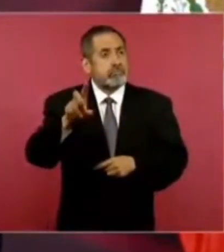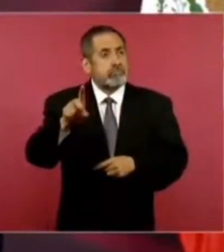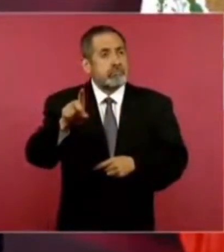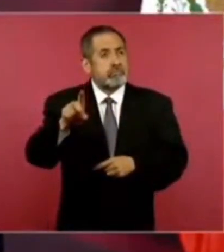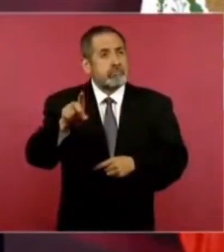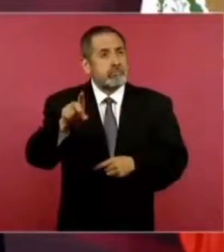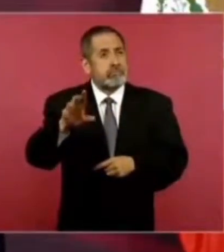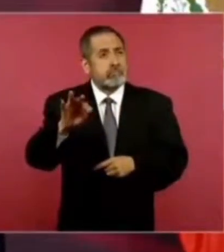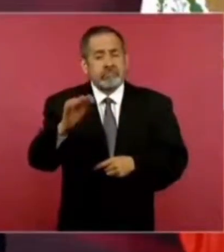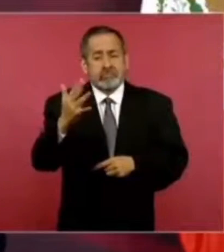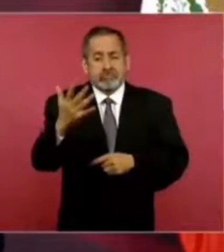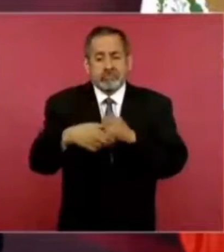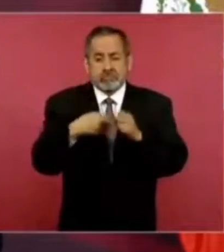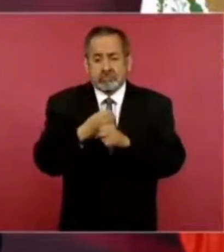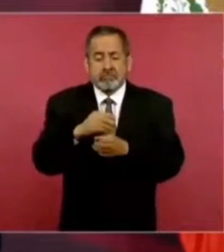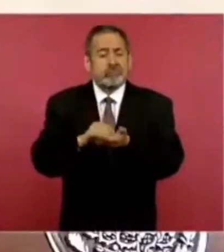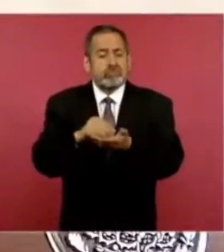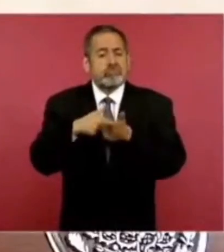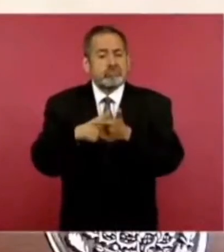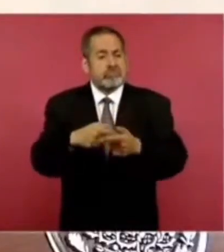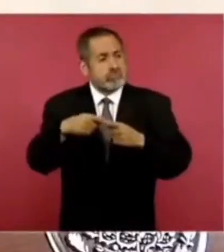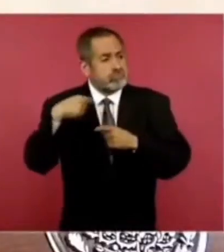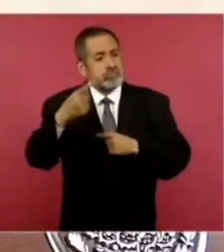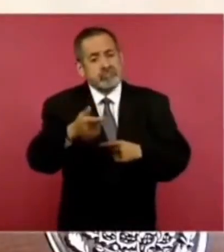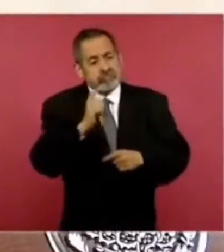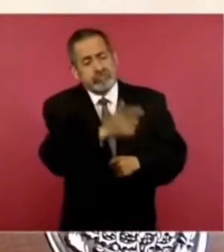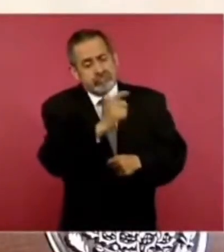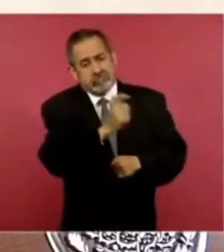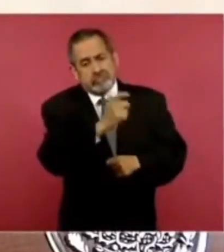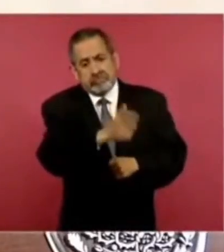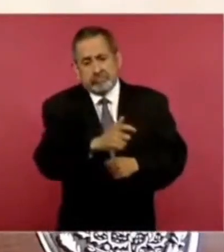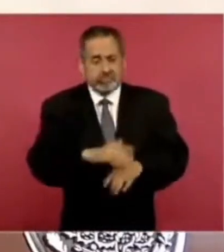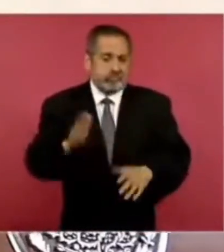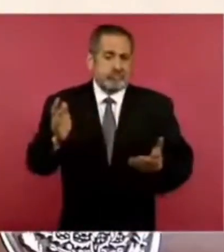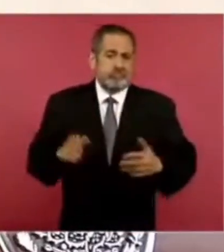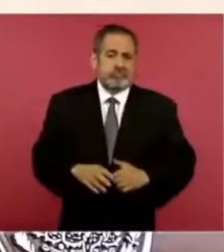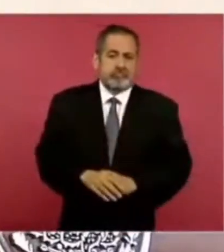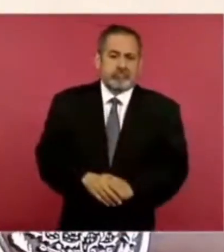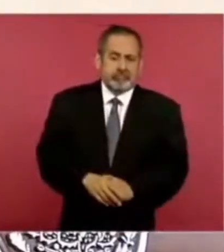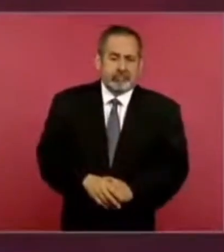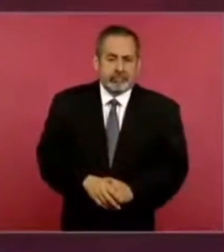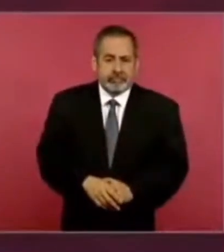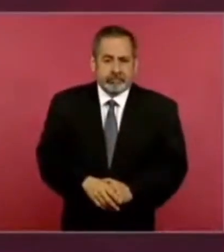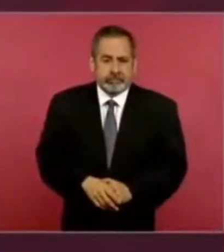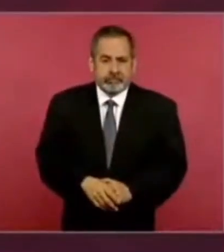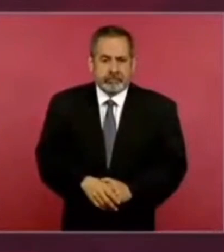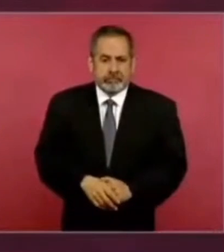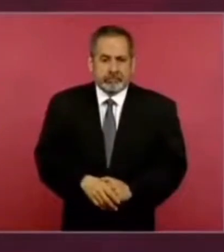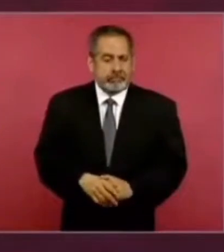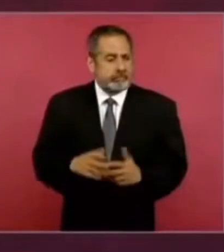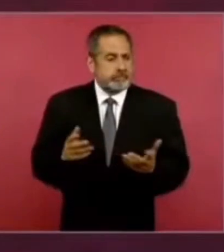Entonces, claro, el rescate del FOBAPROA fue,